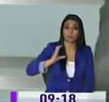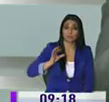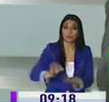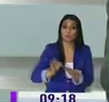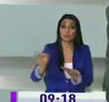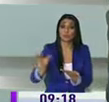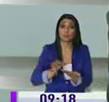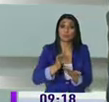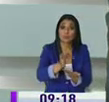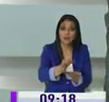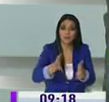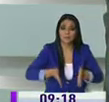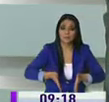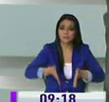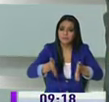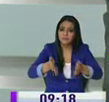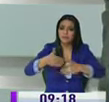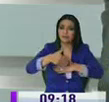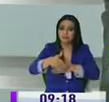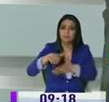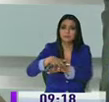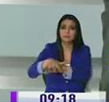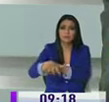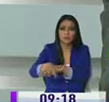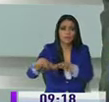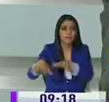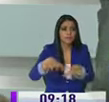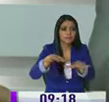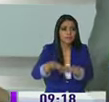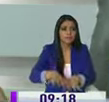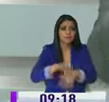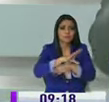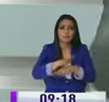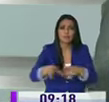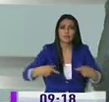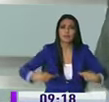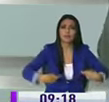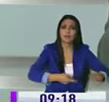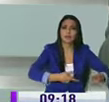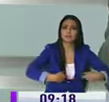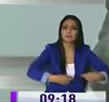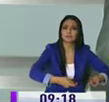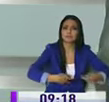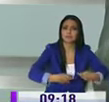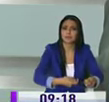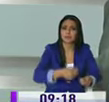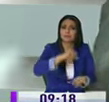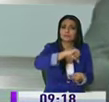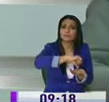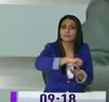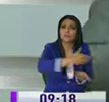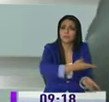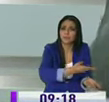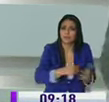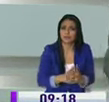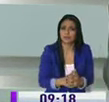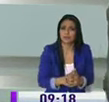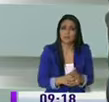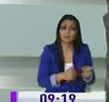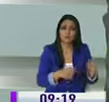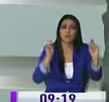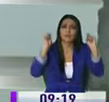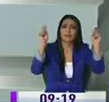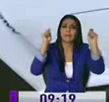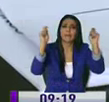rural para las guías para sistemas de riego para actividades agropecuarias ellos las han invertido en las ciudades haciendo su campaña